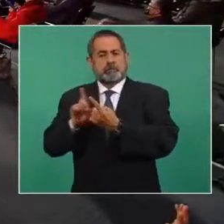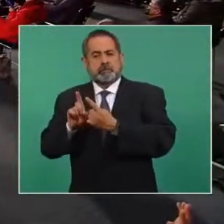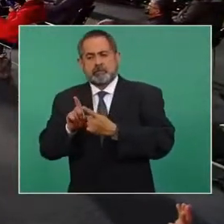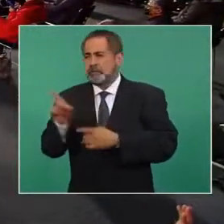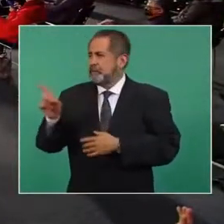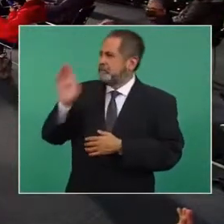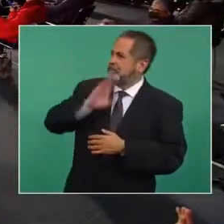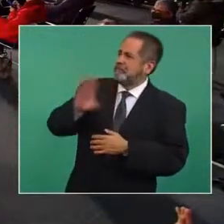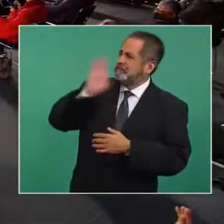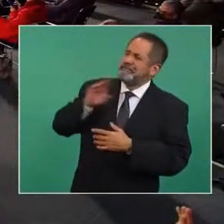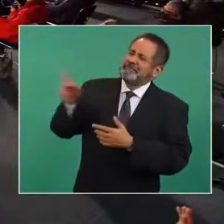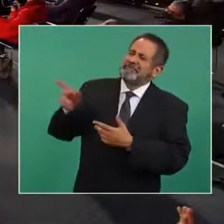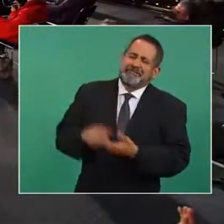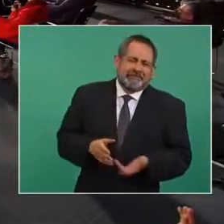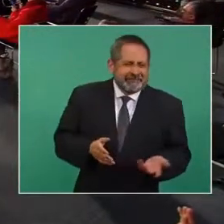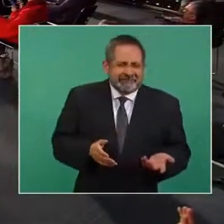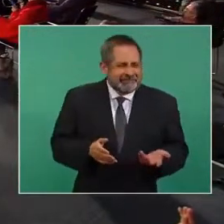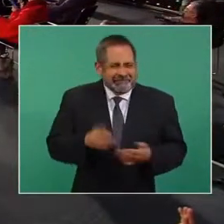Se olvidan de que